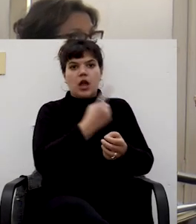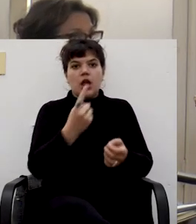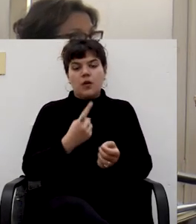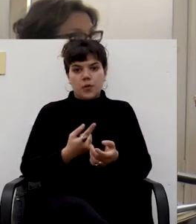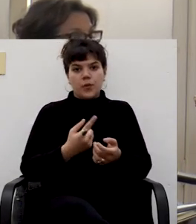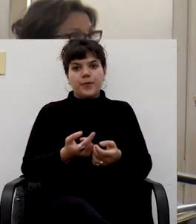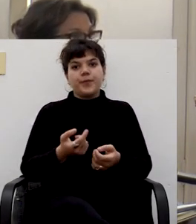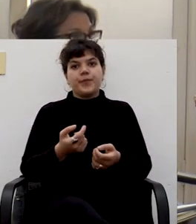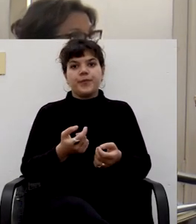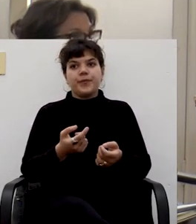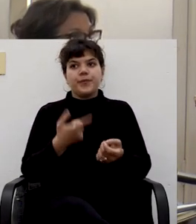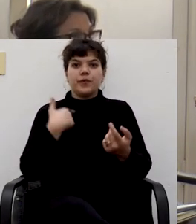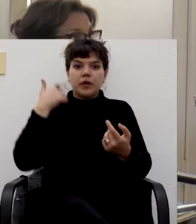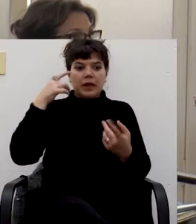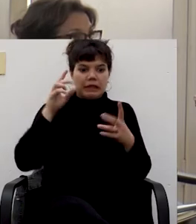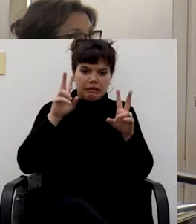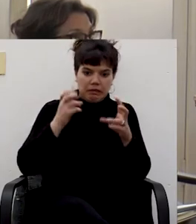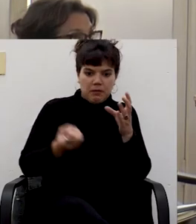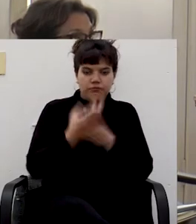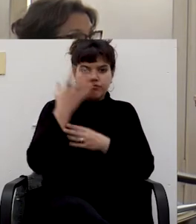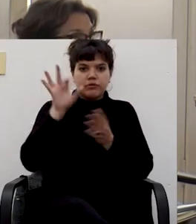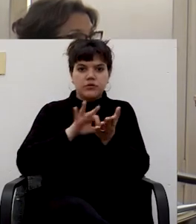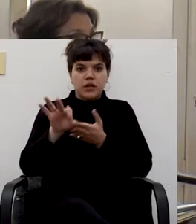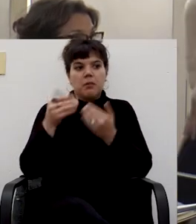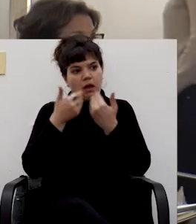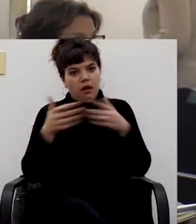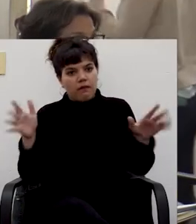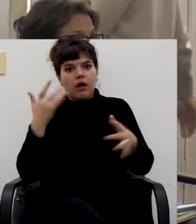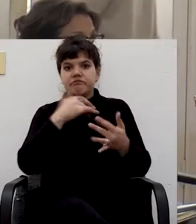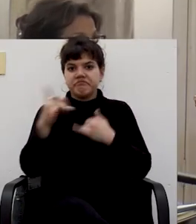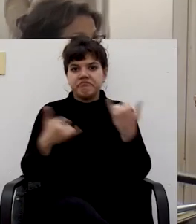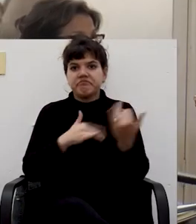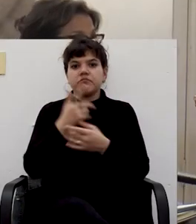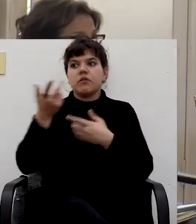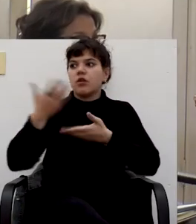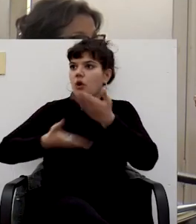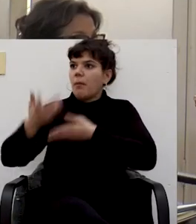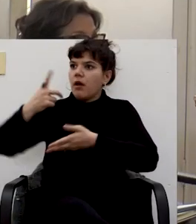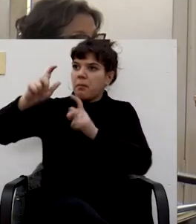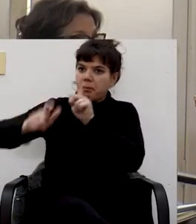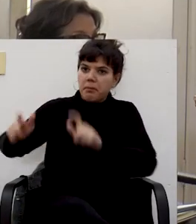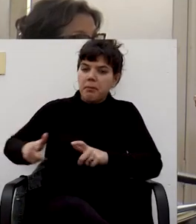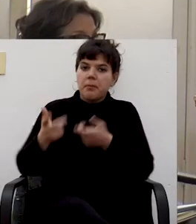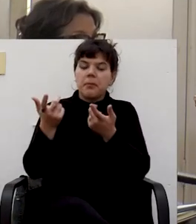organizacional, ¿no? Esto de que era un sistema abierto y dinámico, de constante interacción con el entorno,